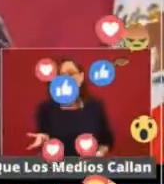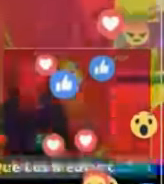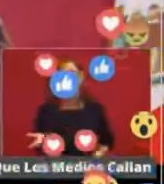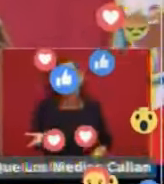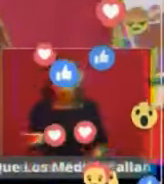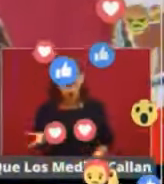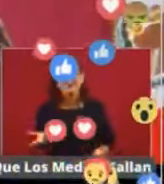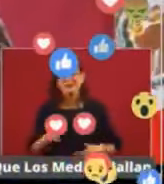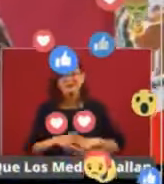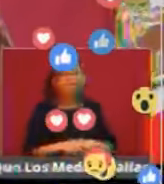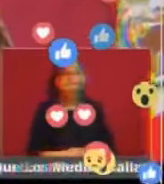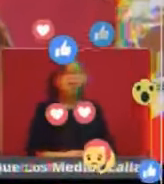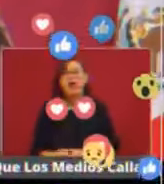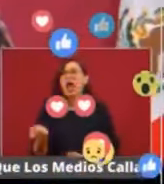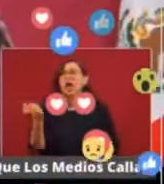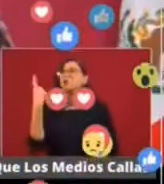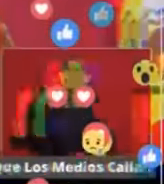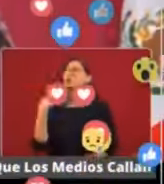el vasallaje.